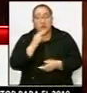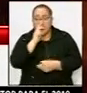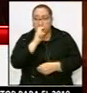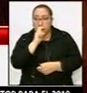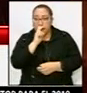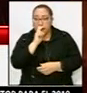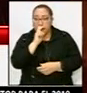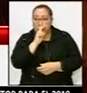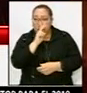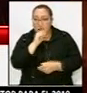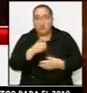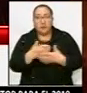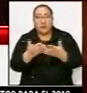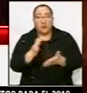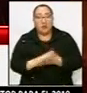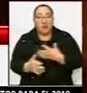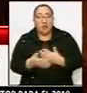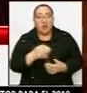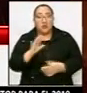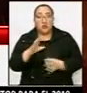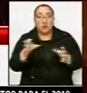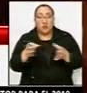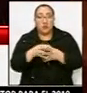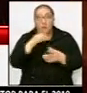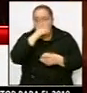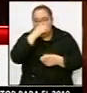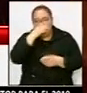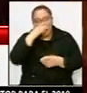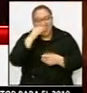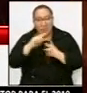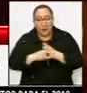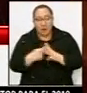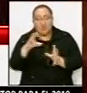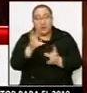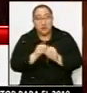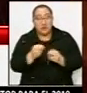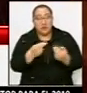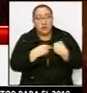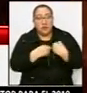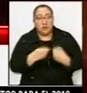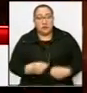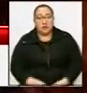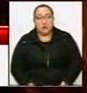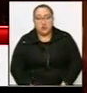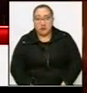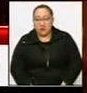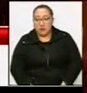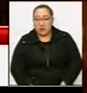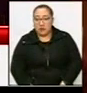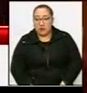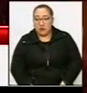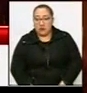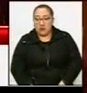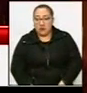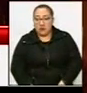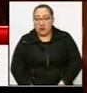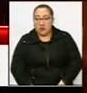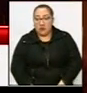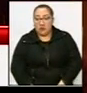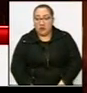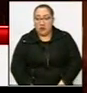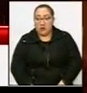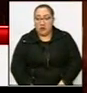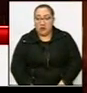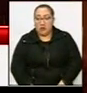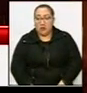creo que están en manos de su sector, que debe empezar a asumir un rol rector para, en coordinación con las direcciones regionales de